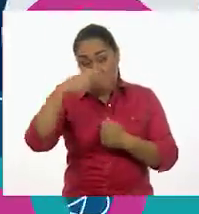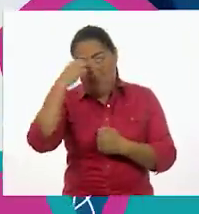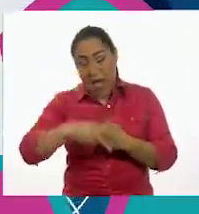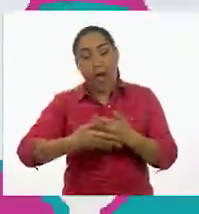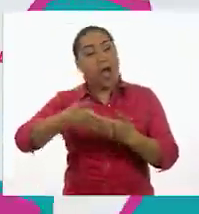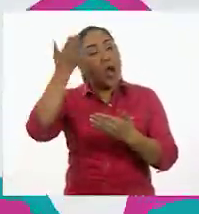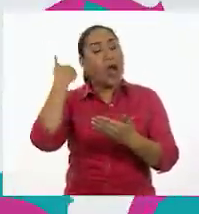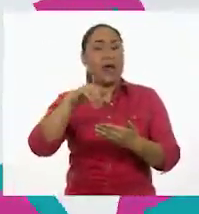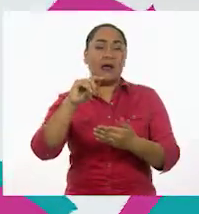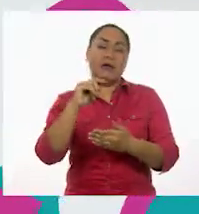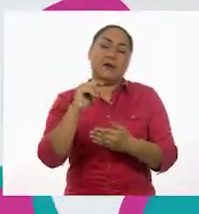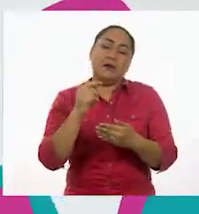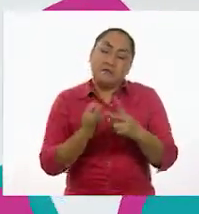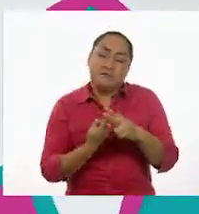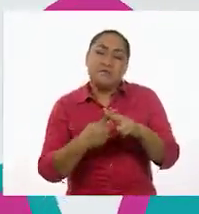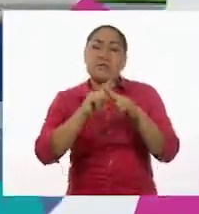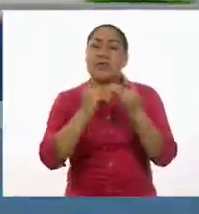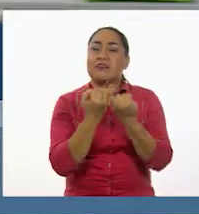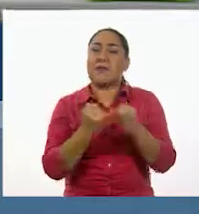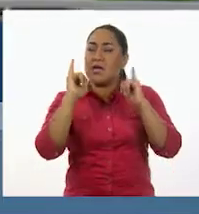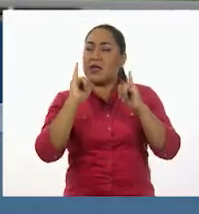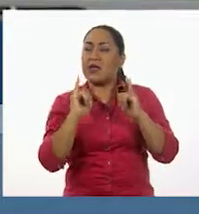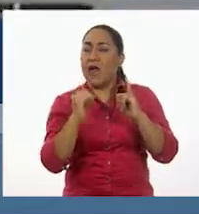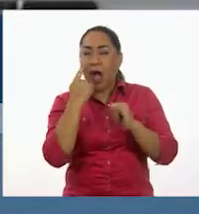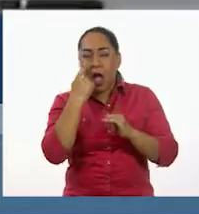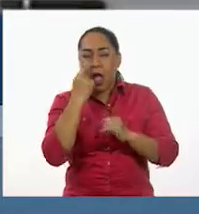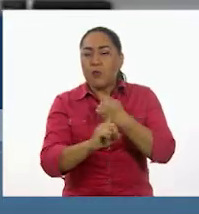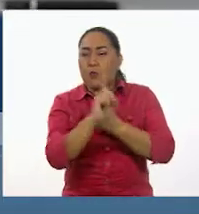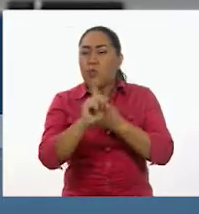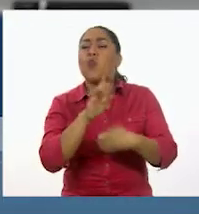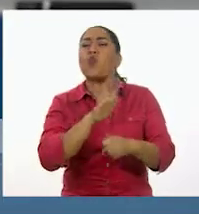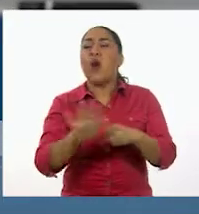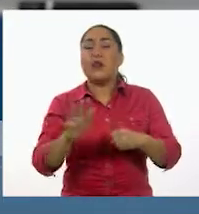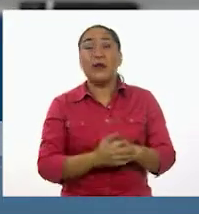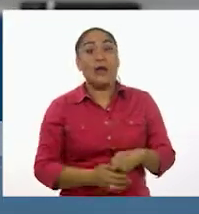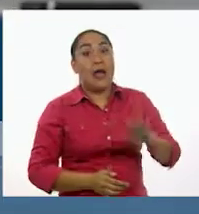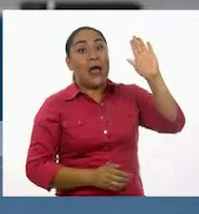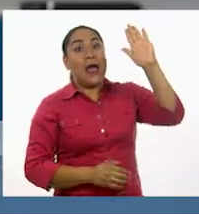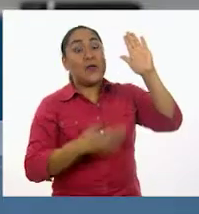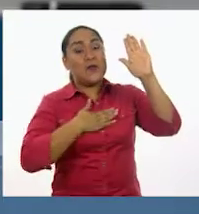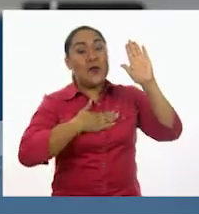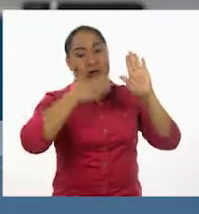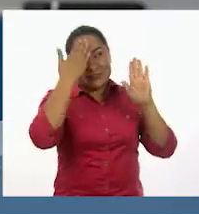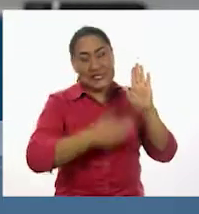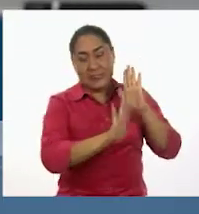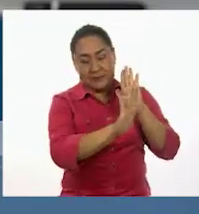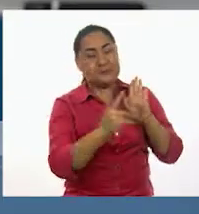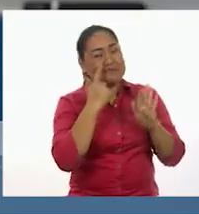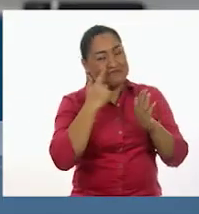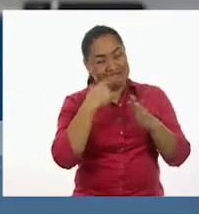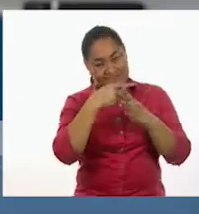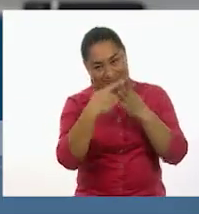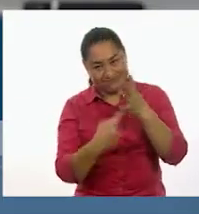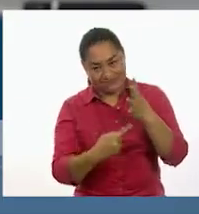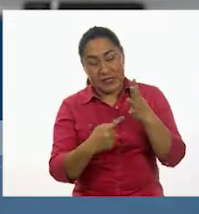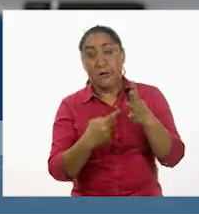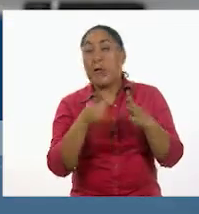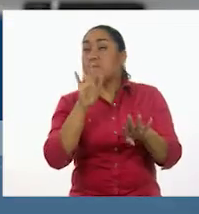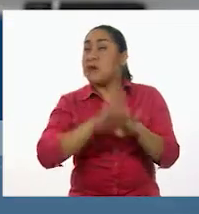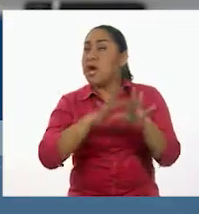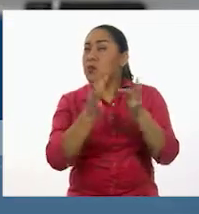de vida independiente? ¡Ah, yo sé! Yo sé. A Bueno, ver. fueron varias cosas, pero las